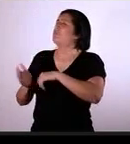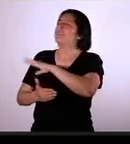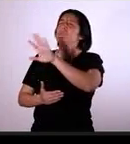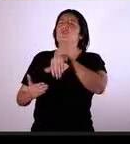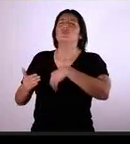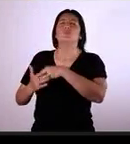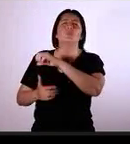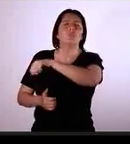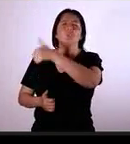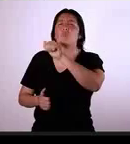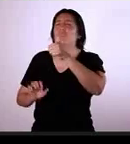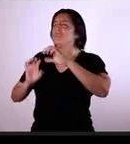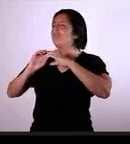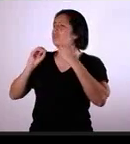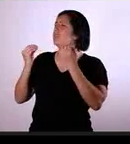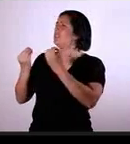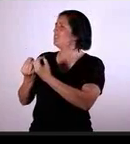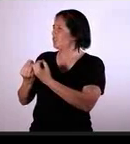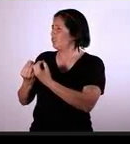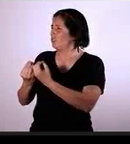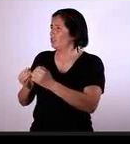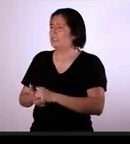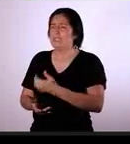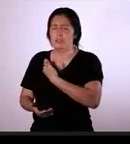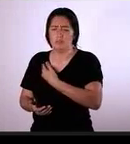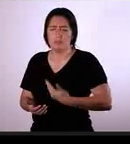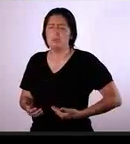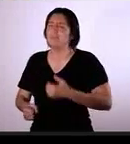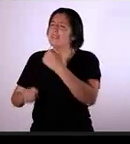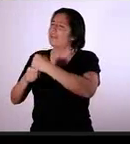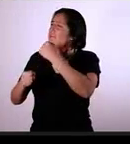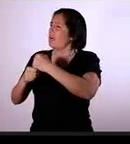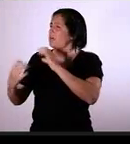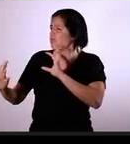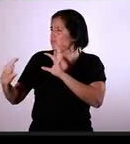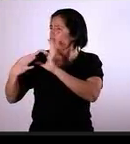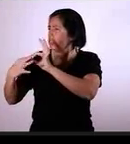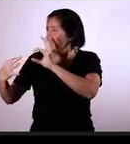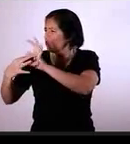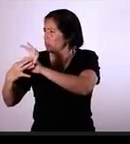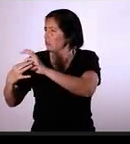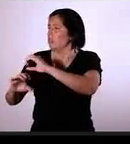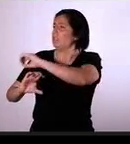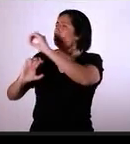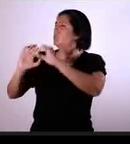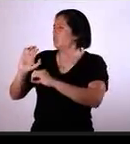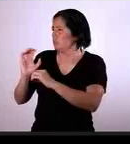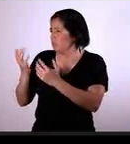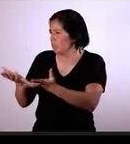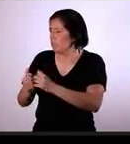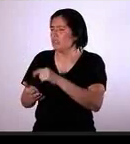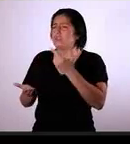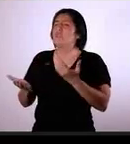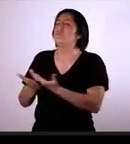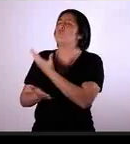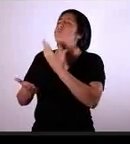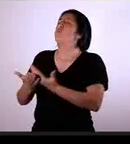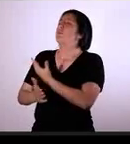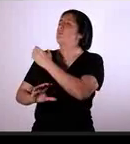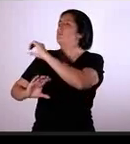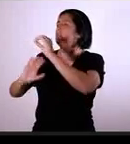las demás instituciones públicas trabajen articuladamente con el CONADIS. Este es el nuevo